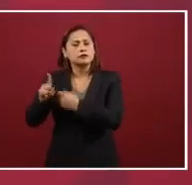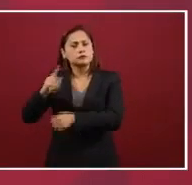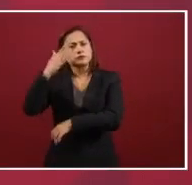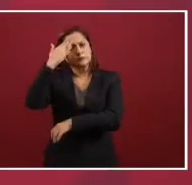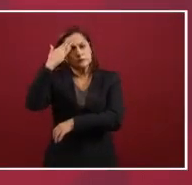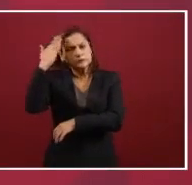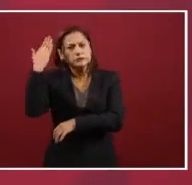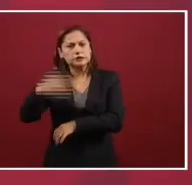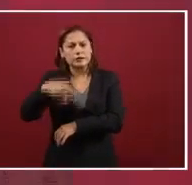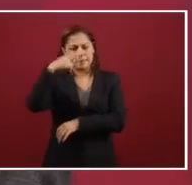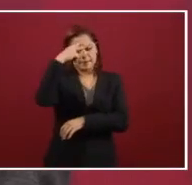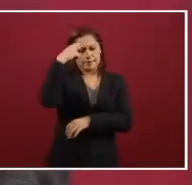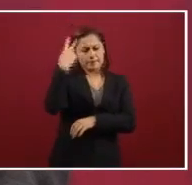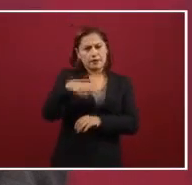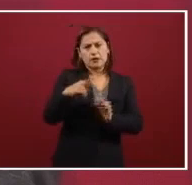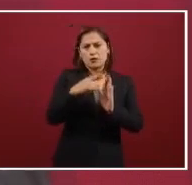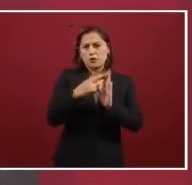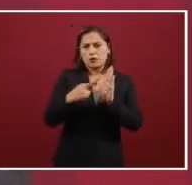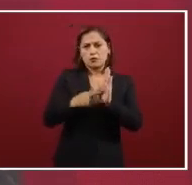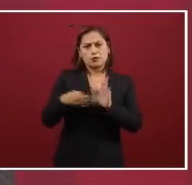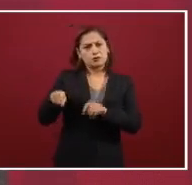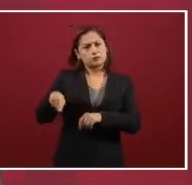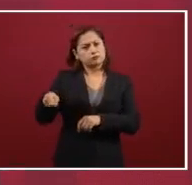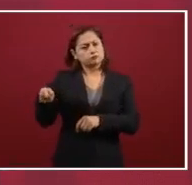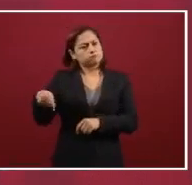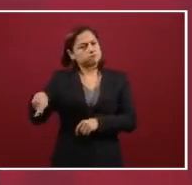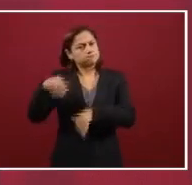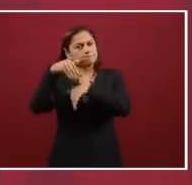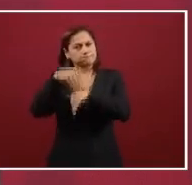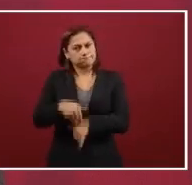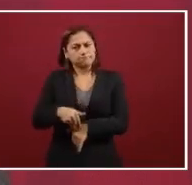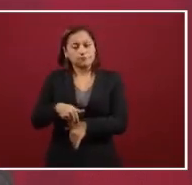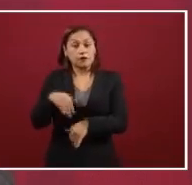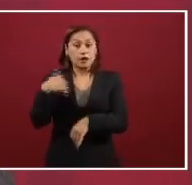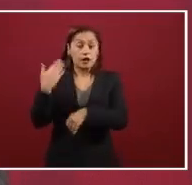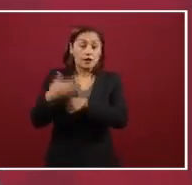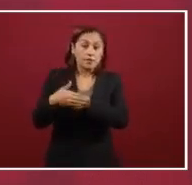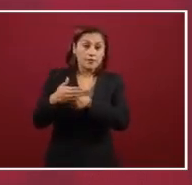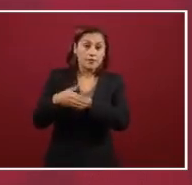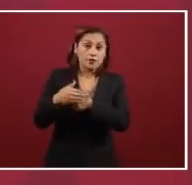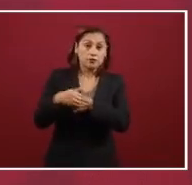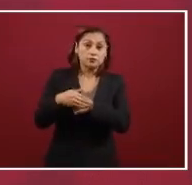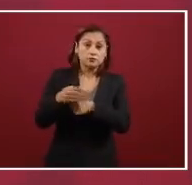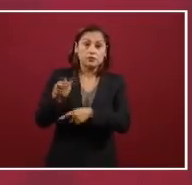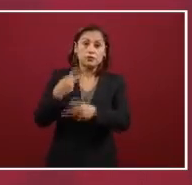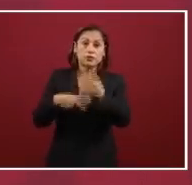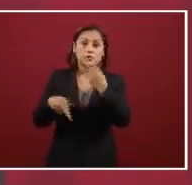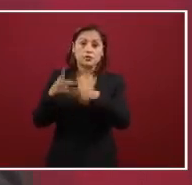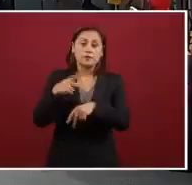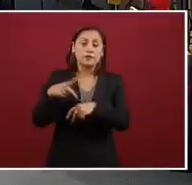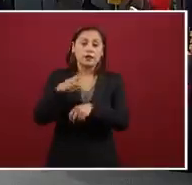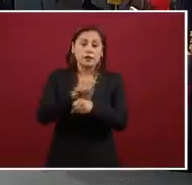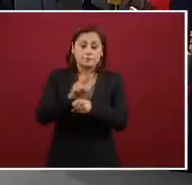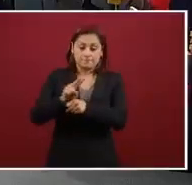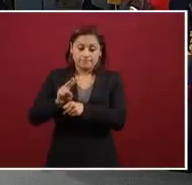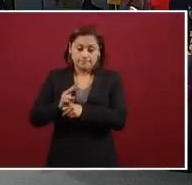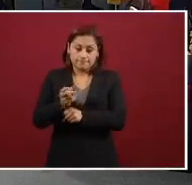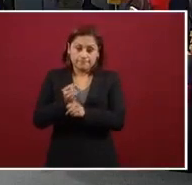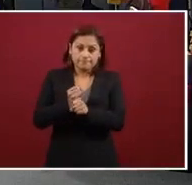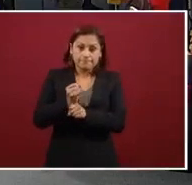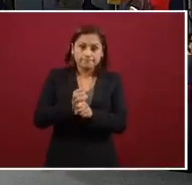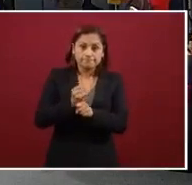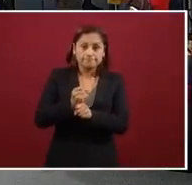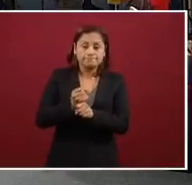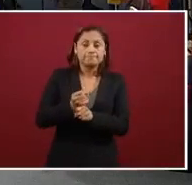mexicanas. El año entrante pues tendremos auditoría de la Auditoría Superior de la Federación y eso lo sabemos todos, sobre todo la Agencia Mexicana